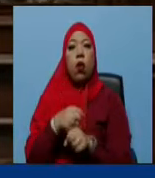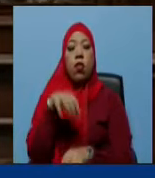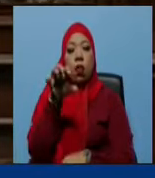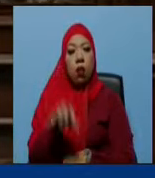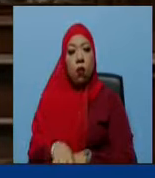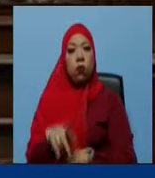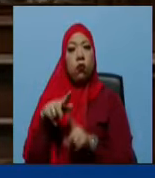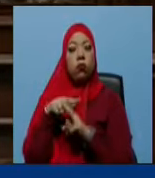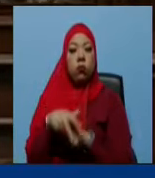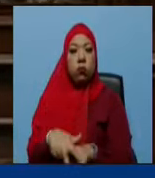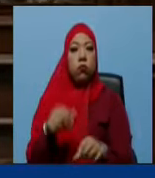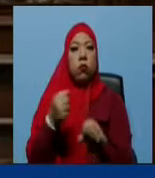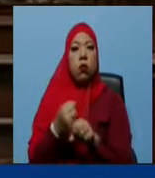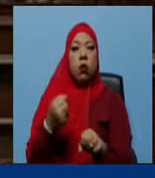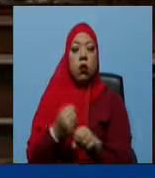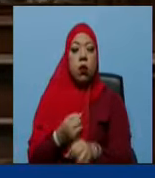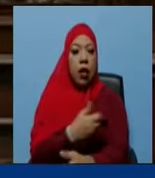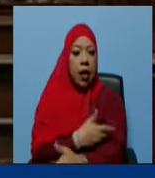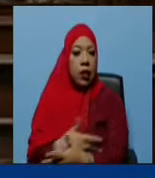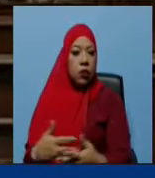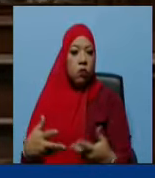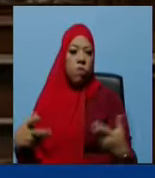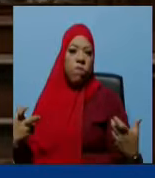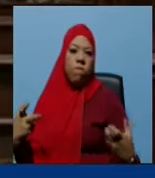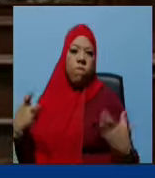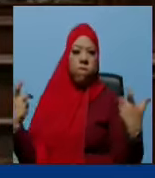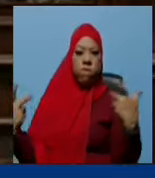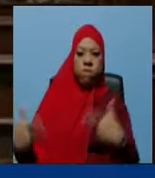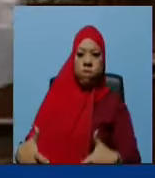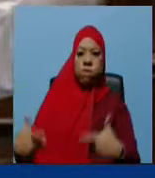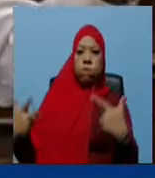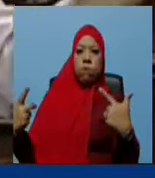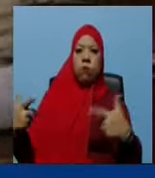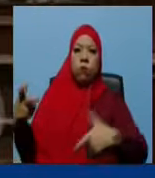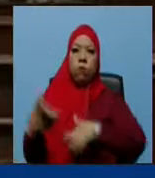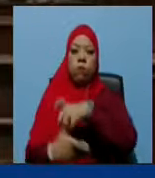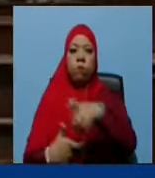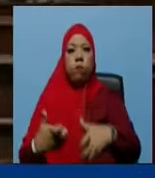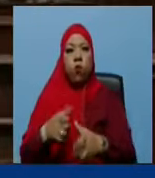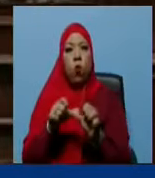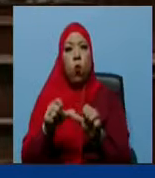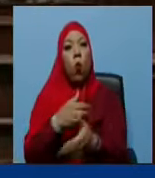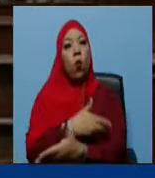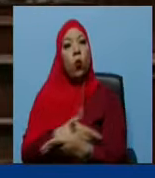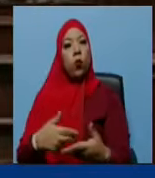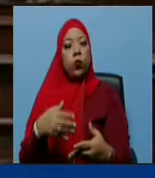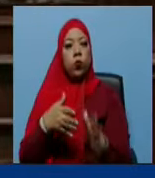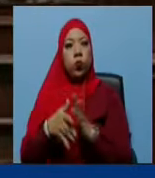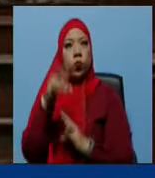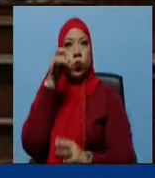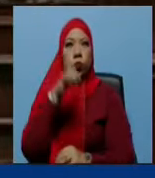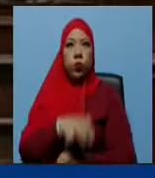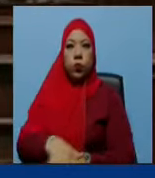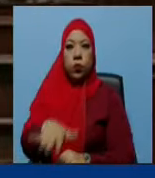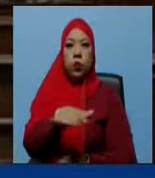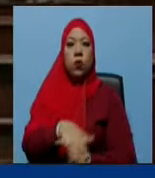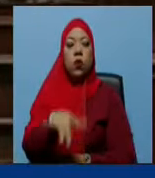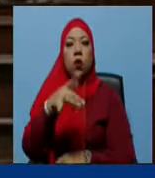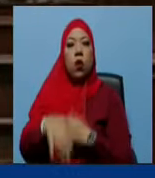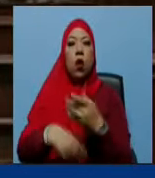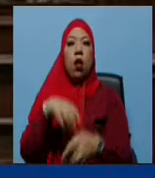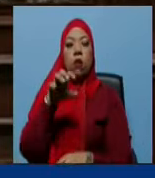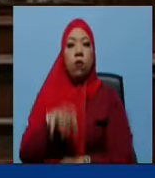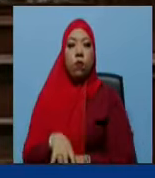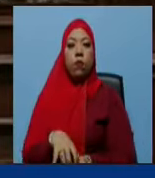que se impusieron a sangre y fuego, con masacre permanente sobre los pueblos. Son